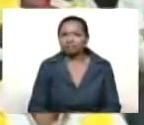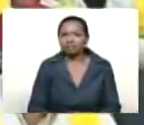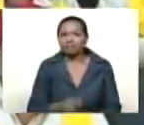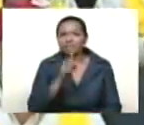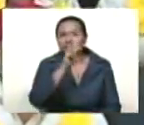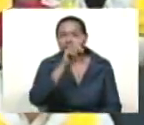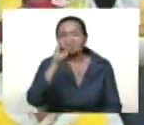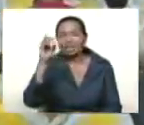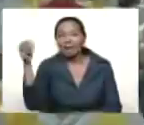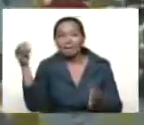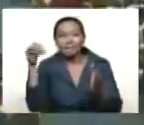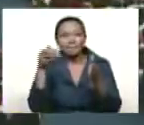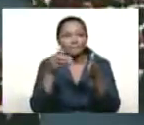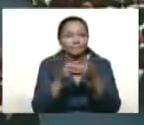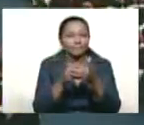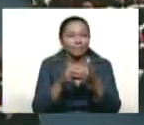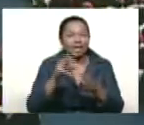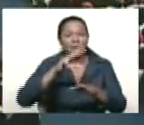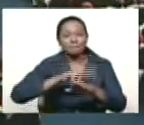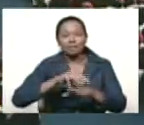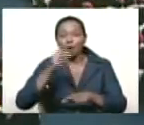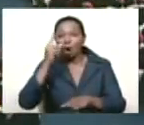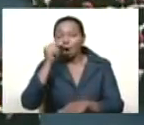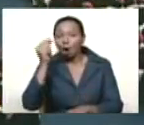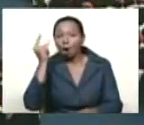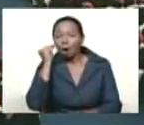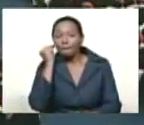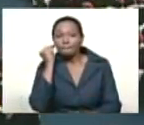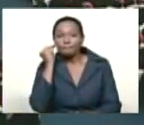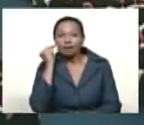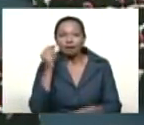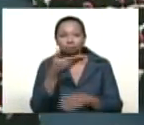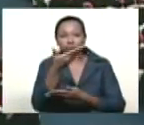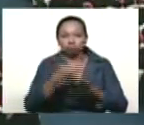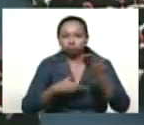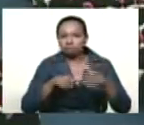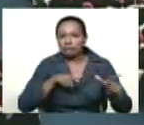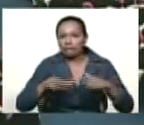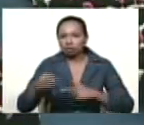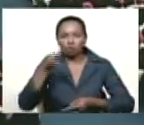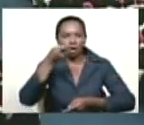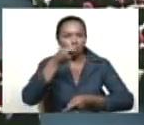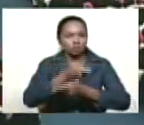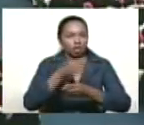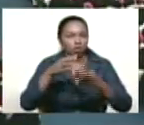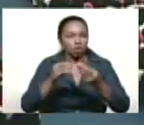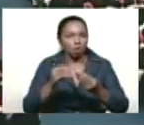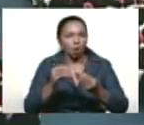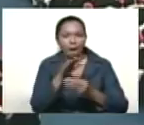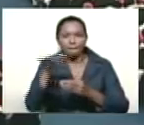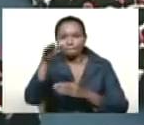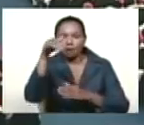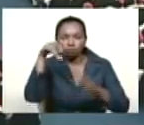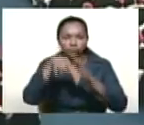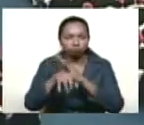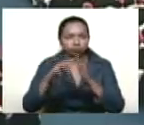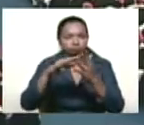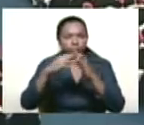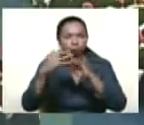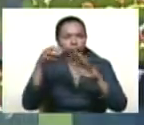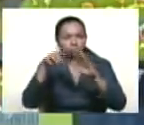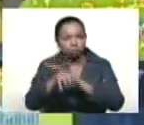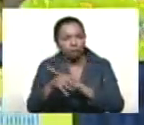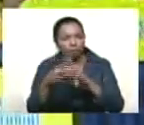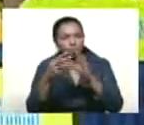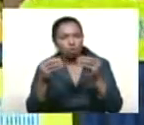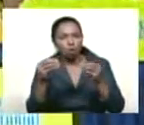100.000 médicos y médicas con su título sirviendo al pueblo en los barrios, comunidades y calles. Y vamos a